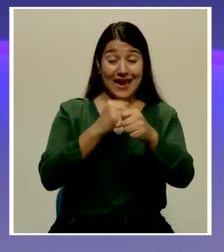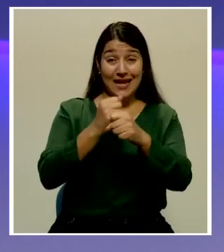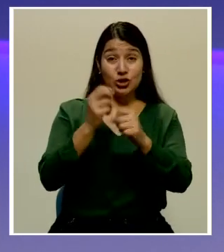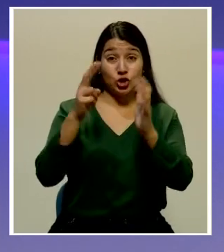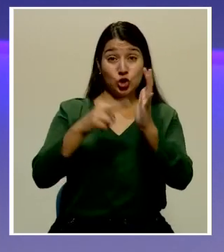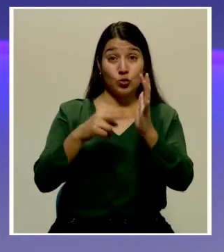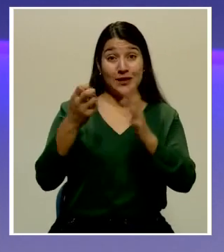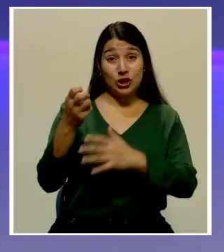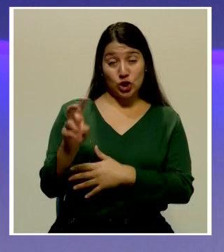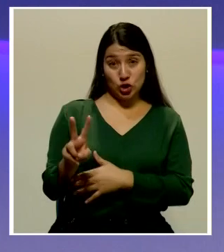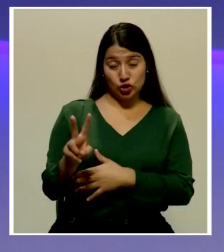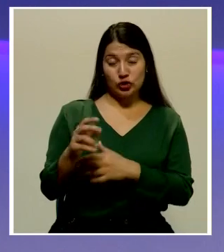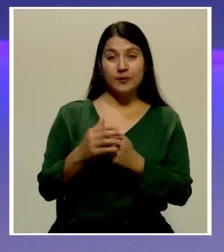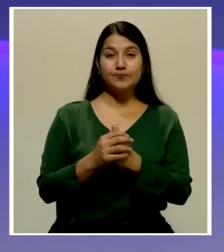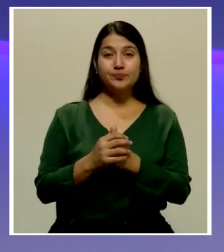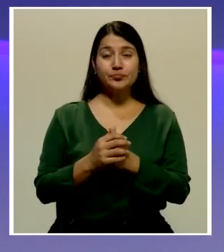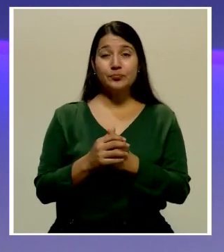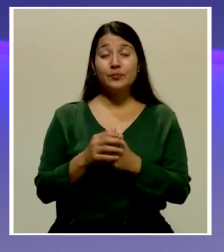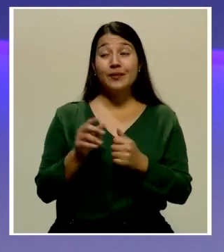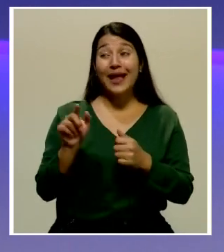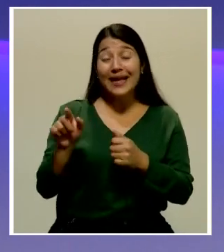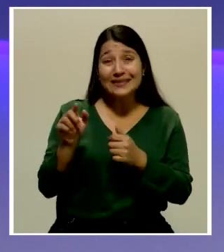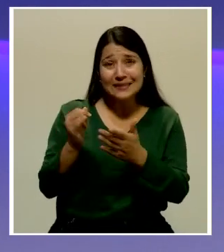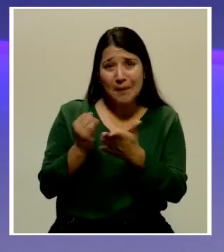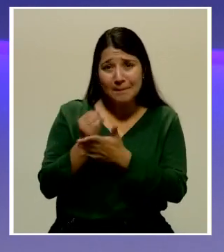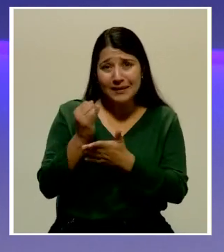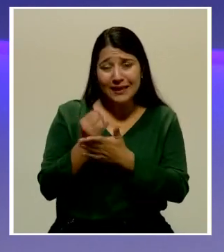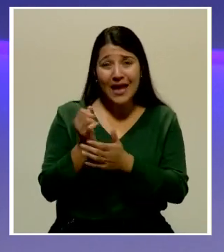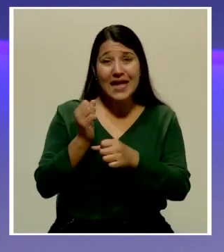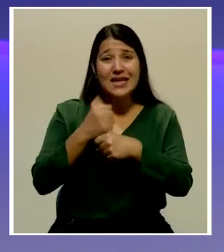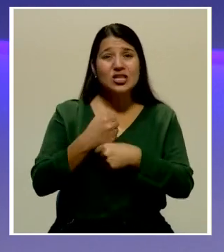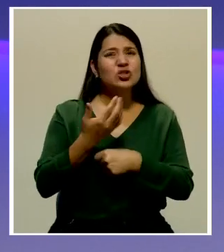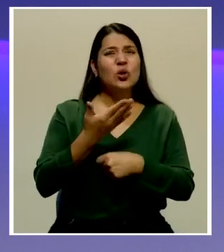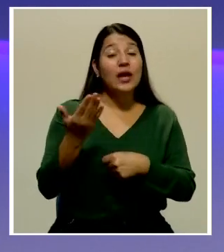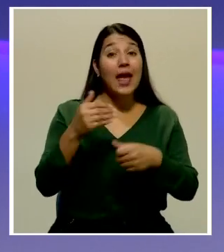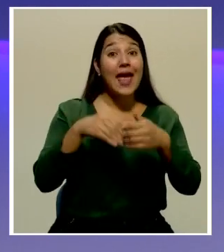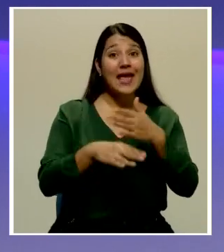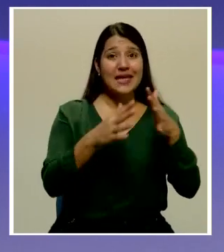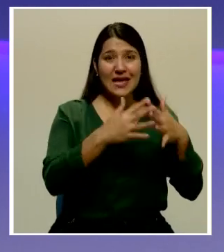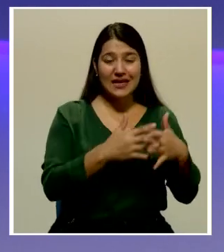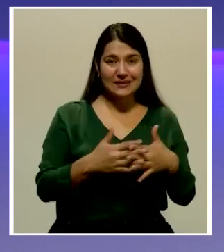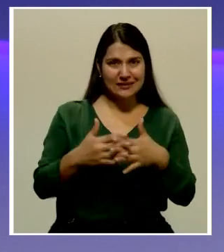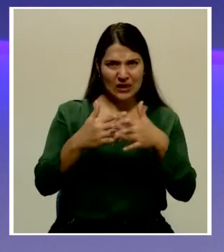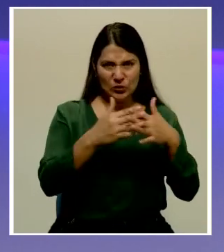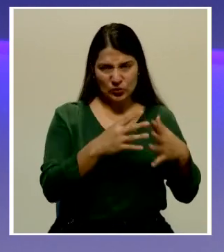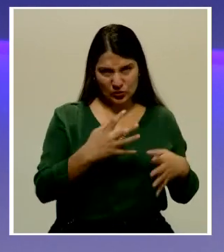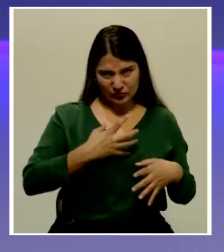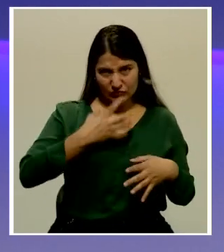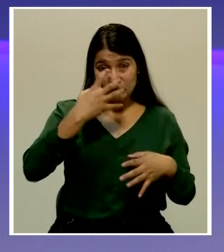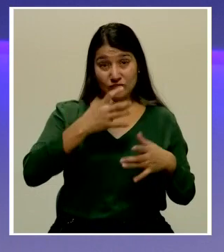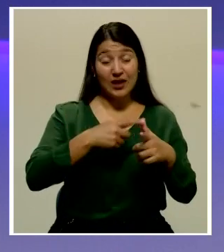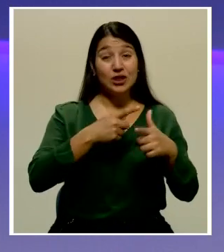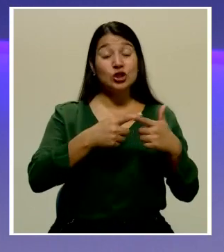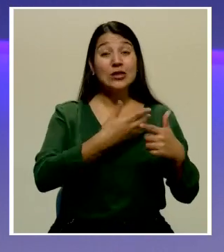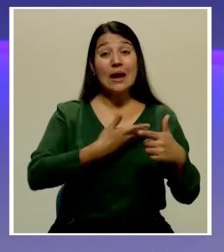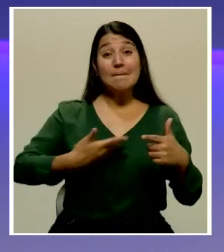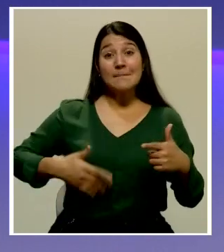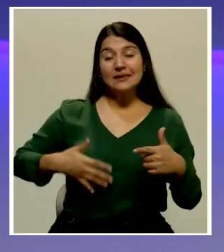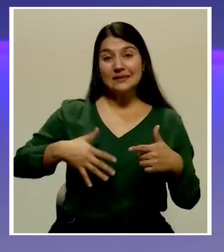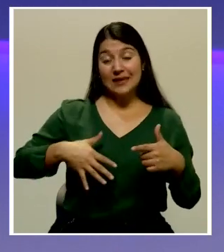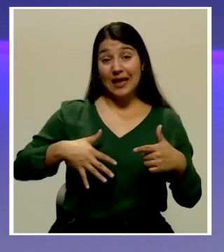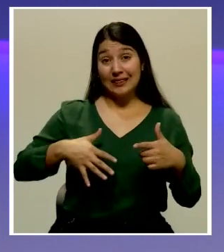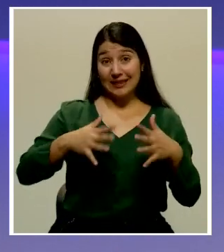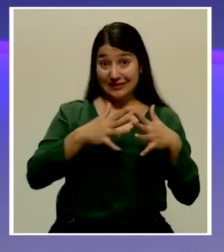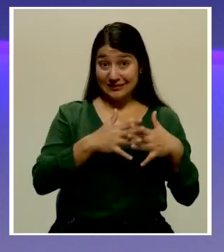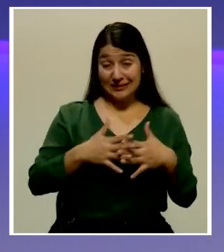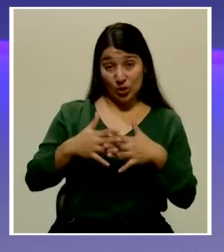Internacional provocó una violenta reacción en el gobierno de los Estados Unidos y el presidente Donald Trump impuso la